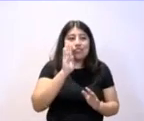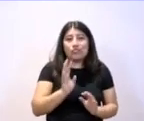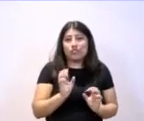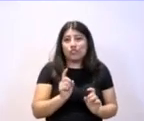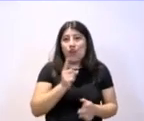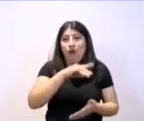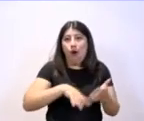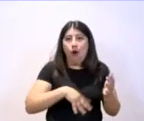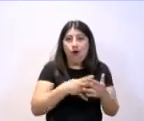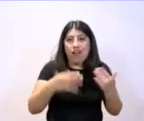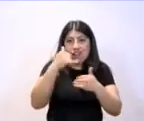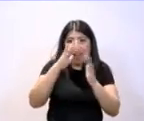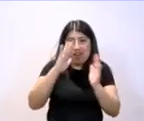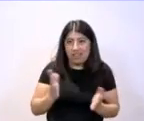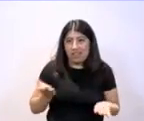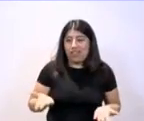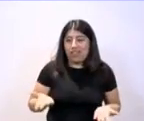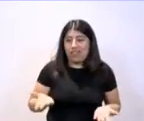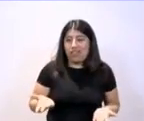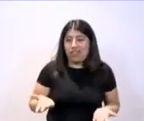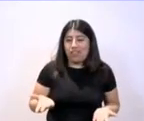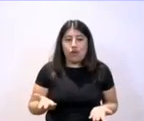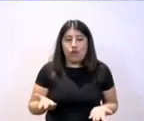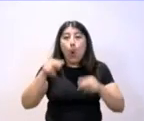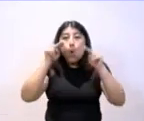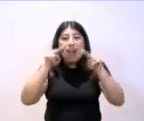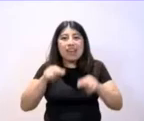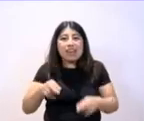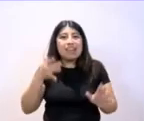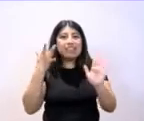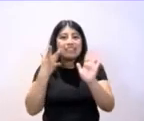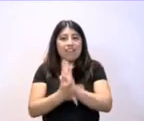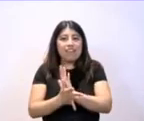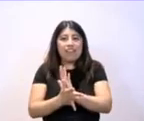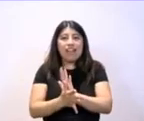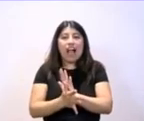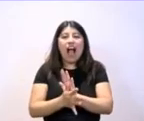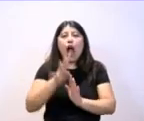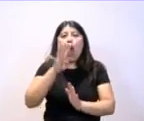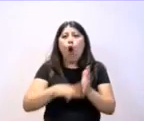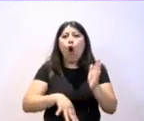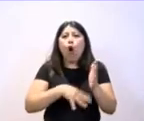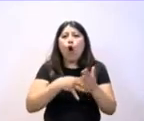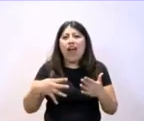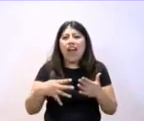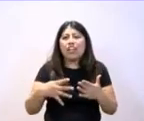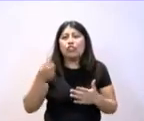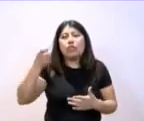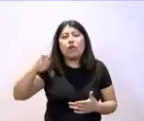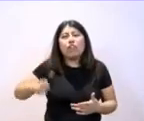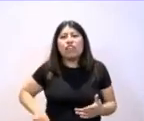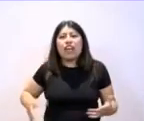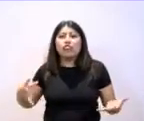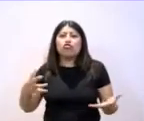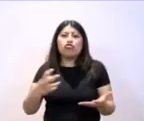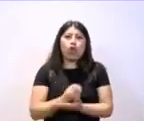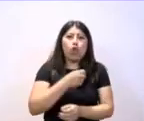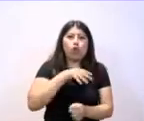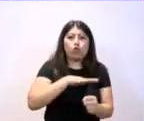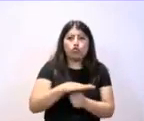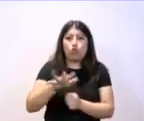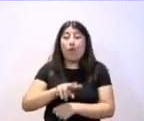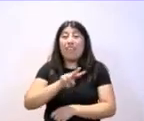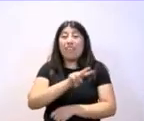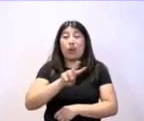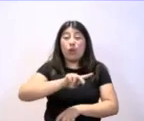que puedan atender sus necesidades. Una residencia implica que tienen que estar cubiertos todos los profesionales durante las 24